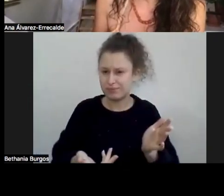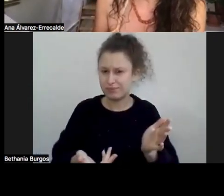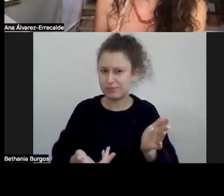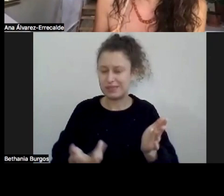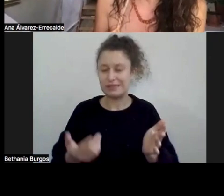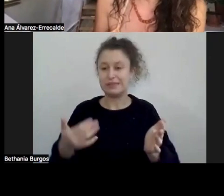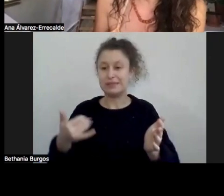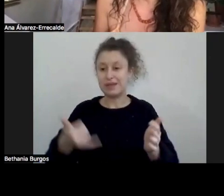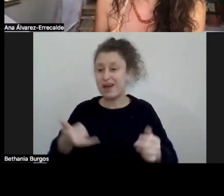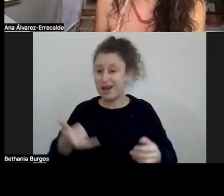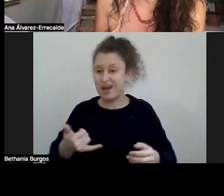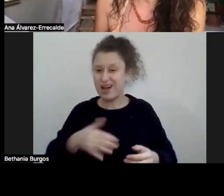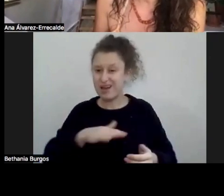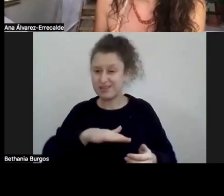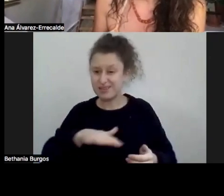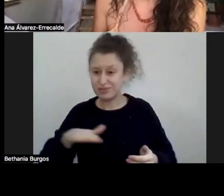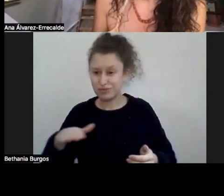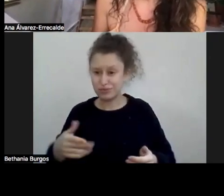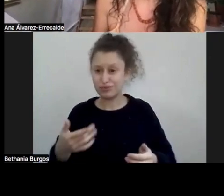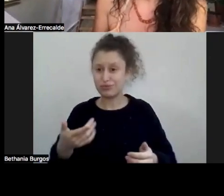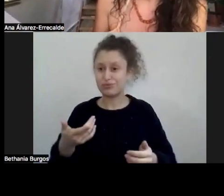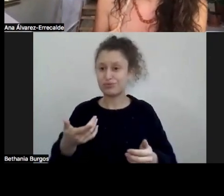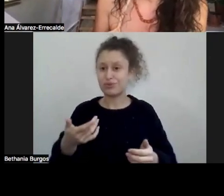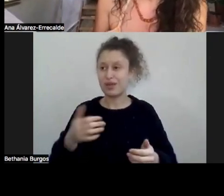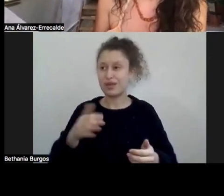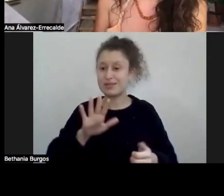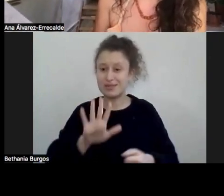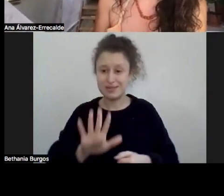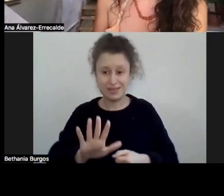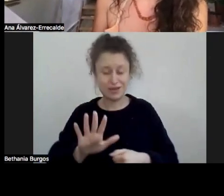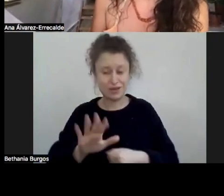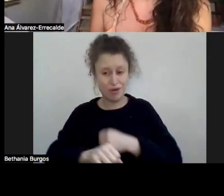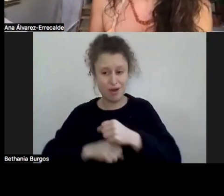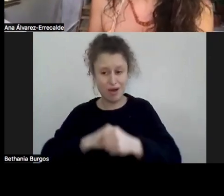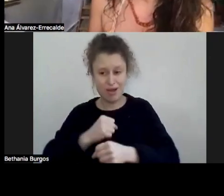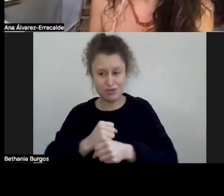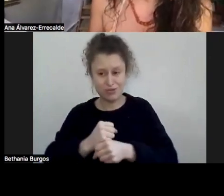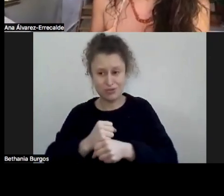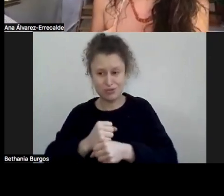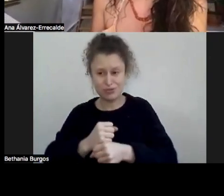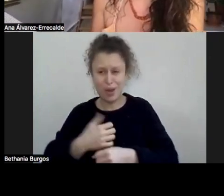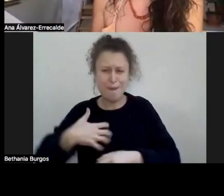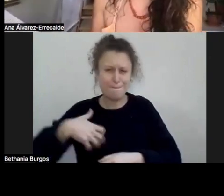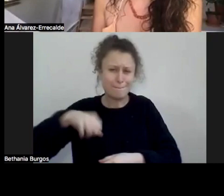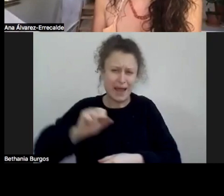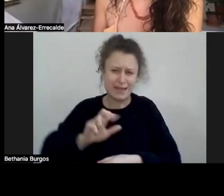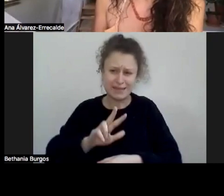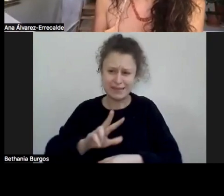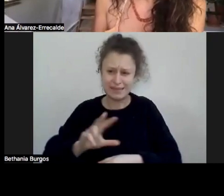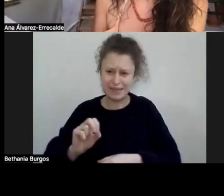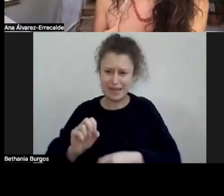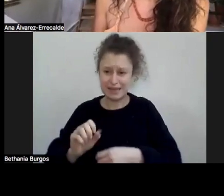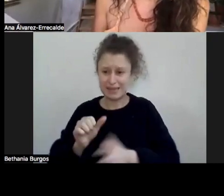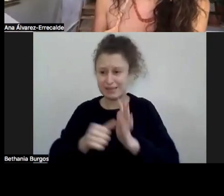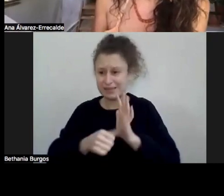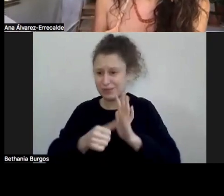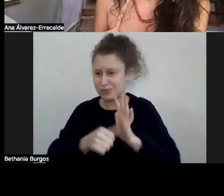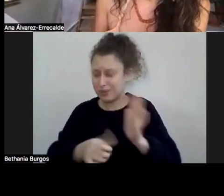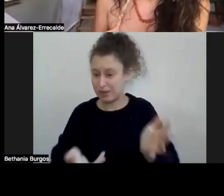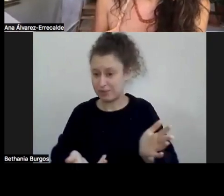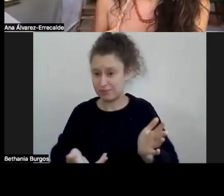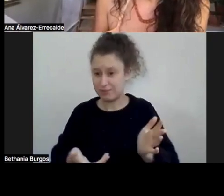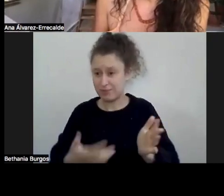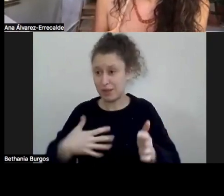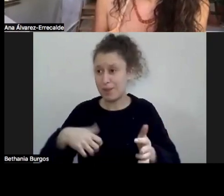vida entera está en los hospitales. Los más grandecitos, más o menos superadas las complicaciones físicas,